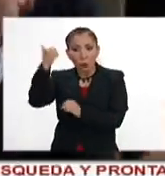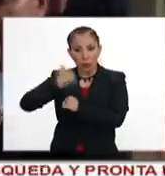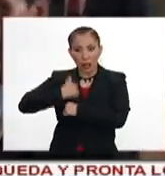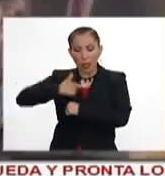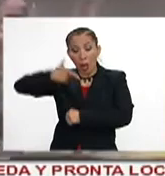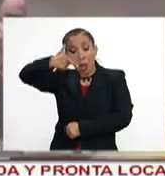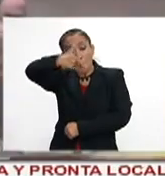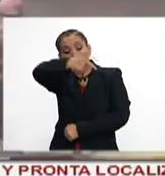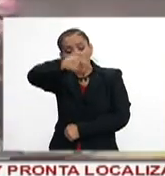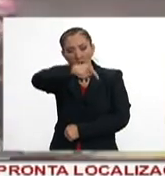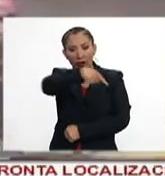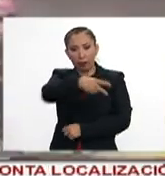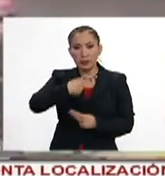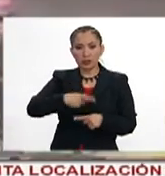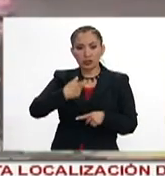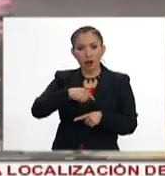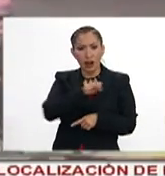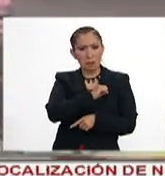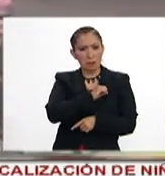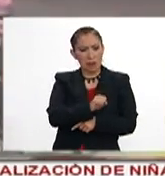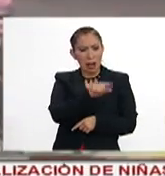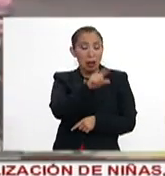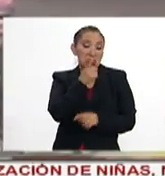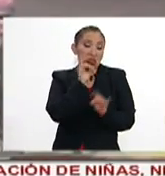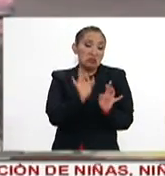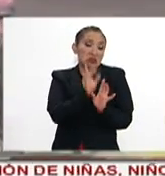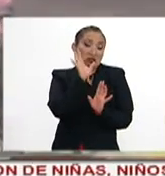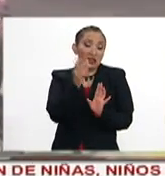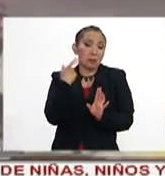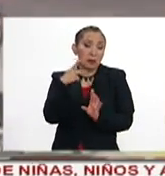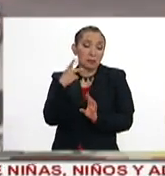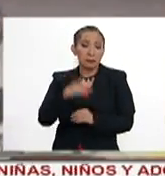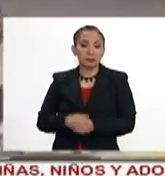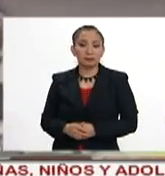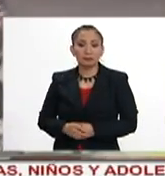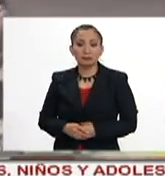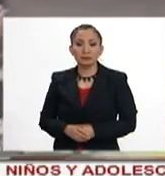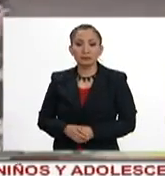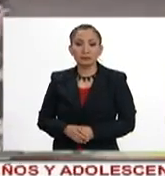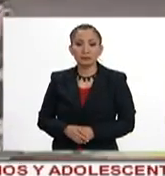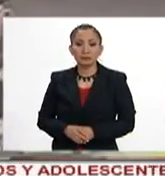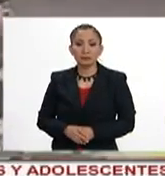militar disparando a un presunto delincuente en Palmarito, Puebla.